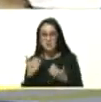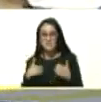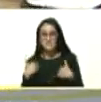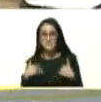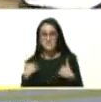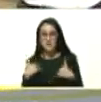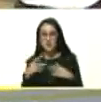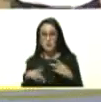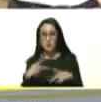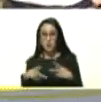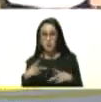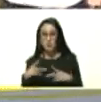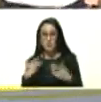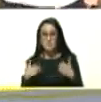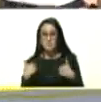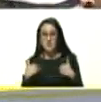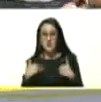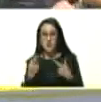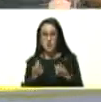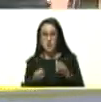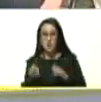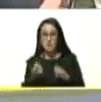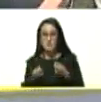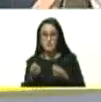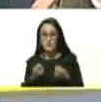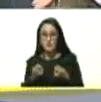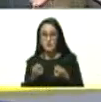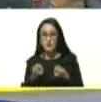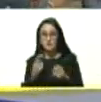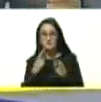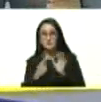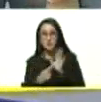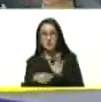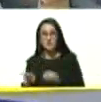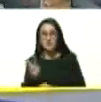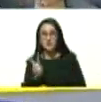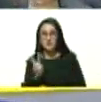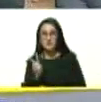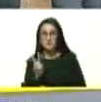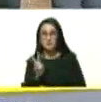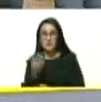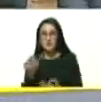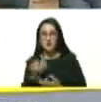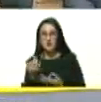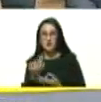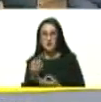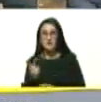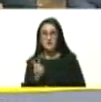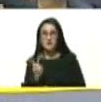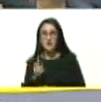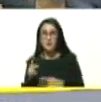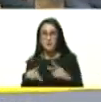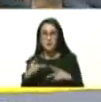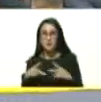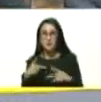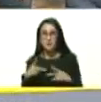miércoles productivos, miércoles de economía, mostrando la Venezuela real, la Venezuela